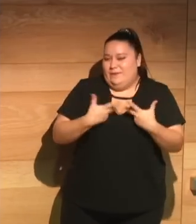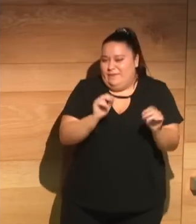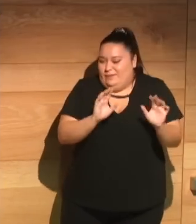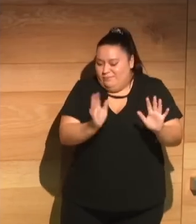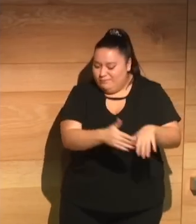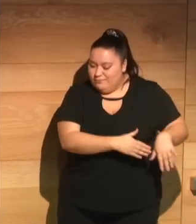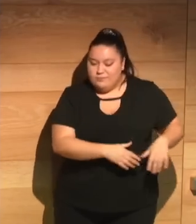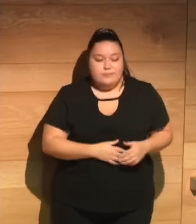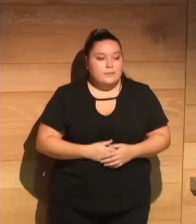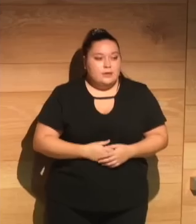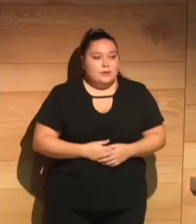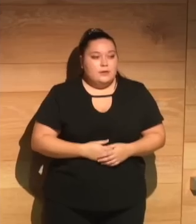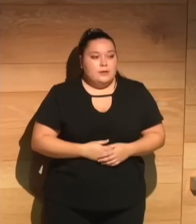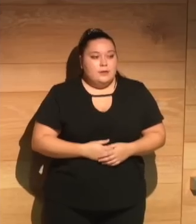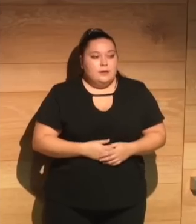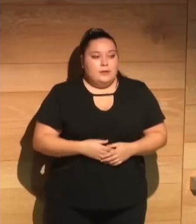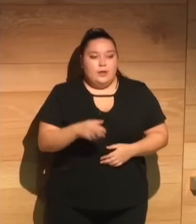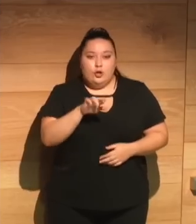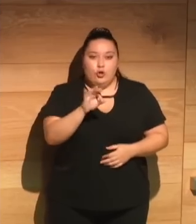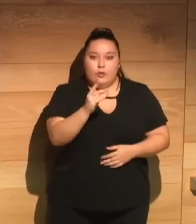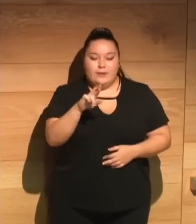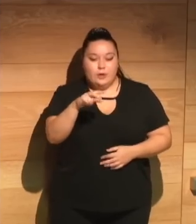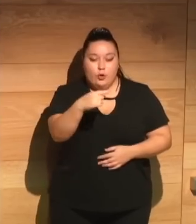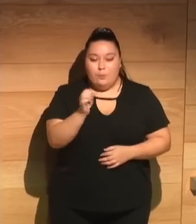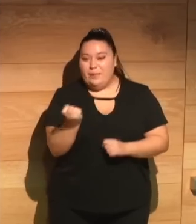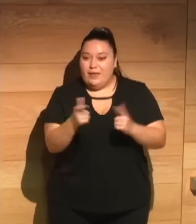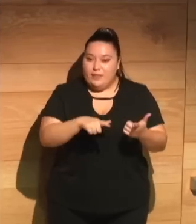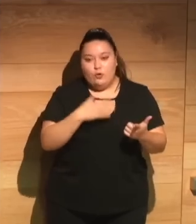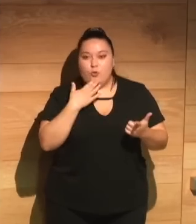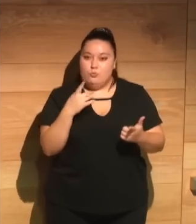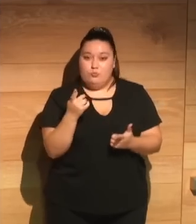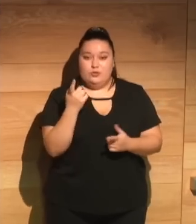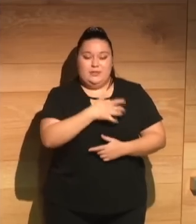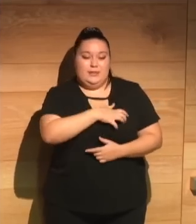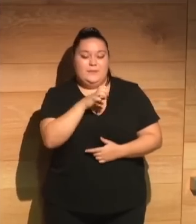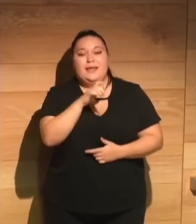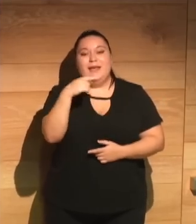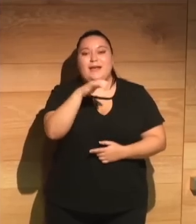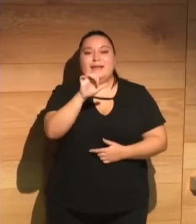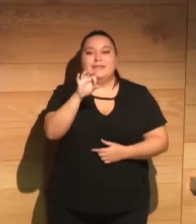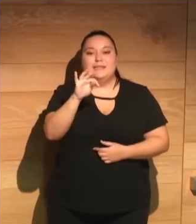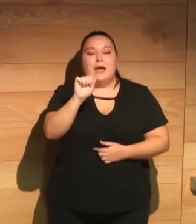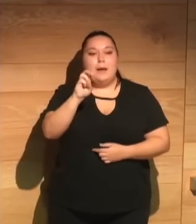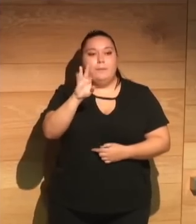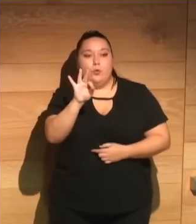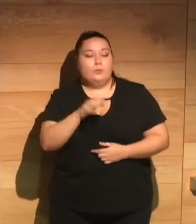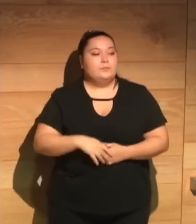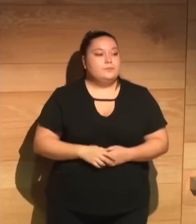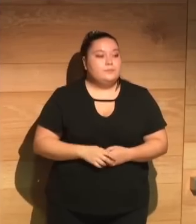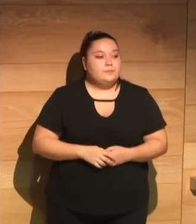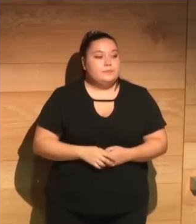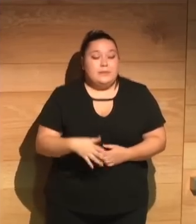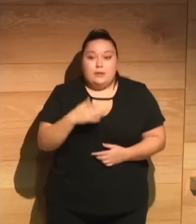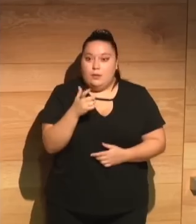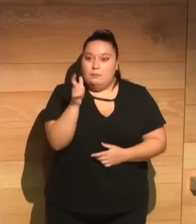siempre he entendido, a ver, lo más parecido a Rodrigo que hay, la Gestapo. Cuando tú te sientas delante del coronel Flink, y